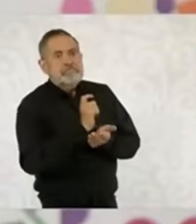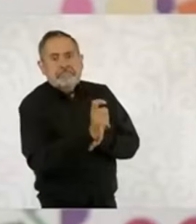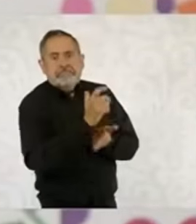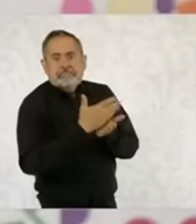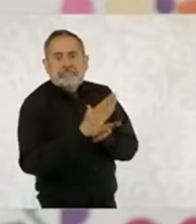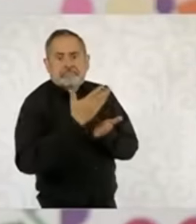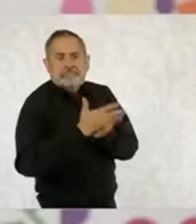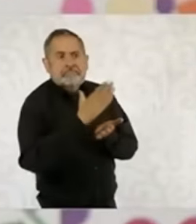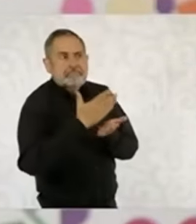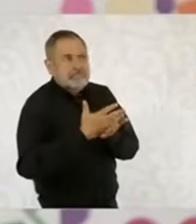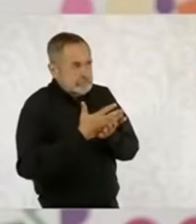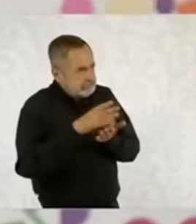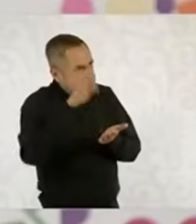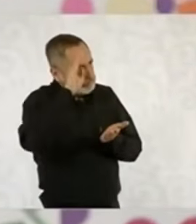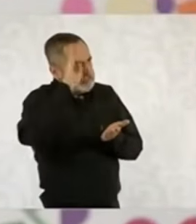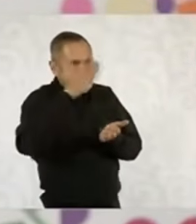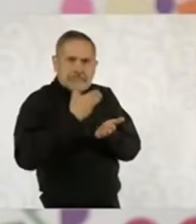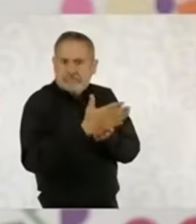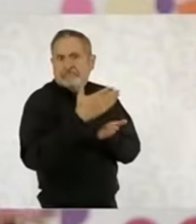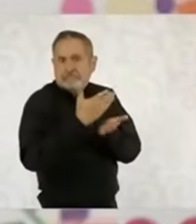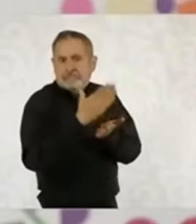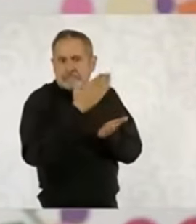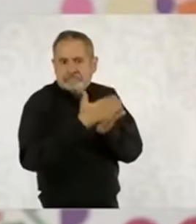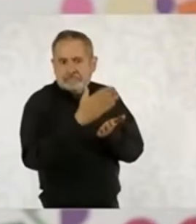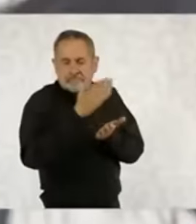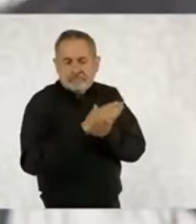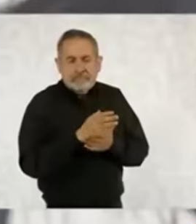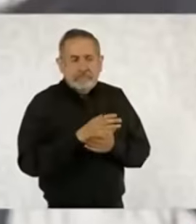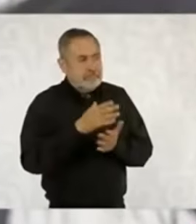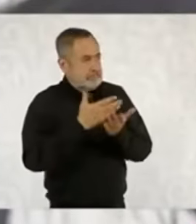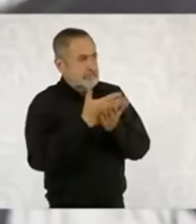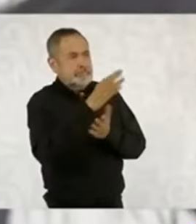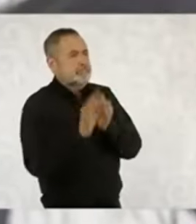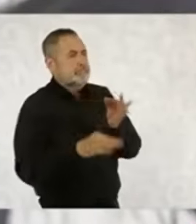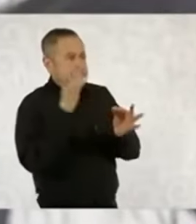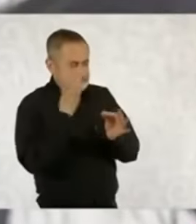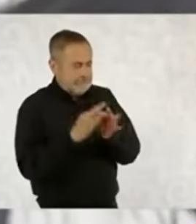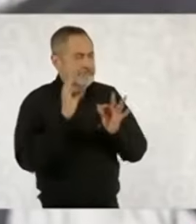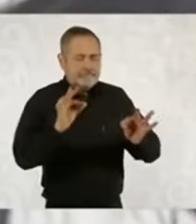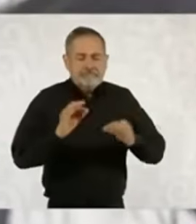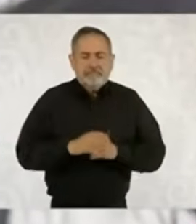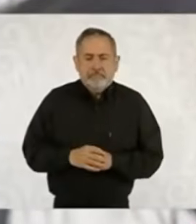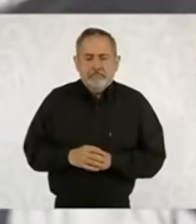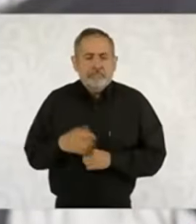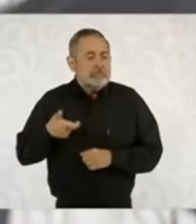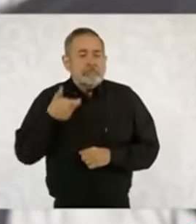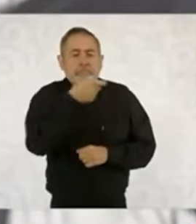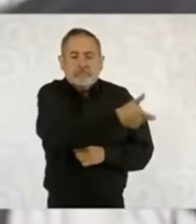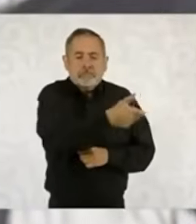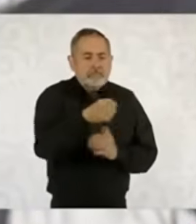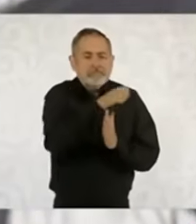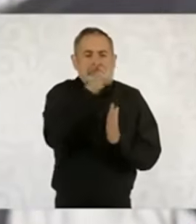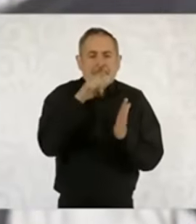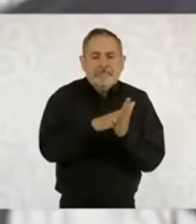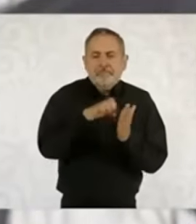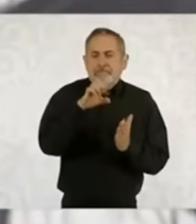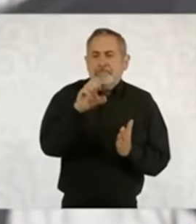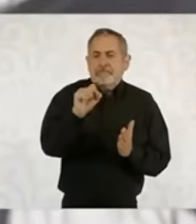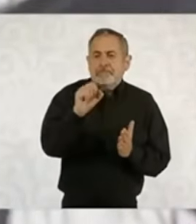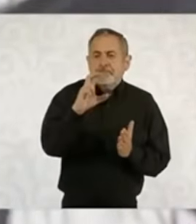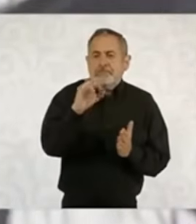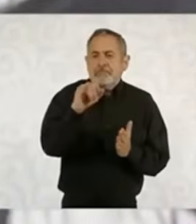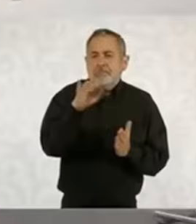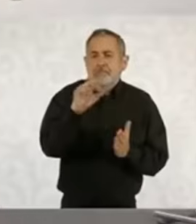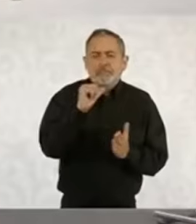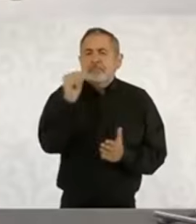familia a lo mejor ya terminó de pagar su crédito, pero no hizo el último trámite que es liberar esta hipoteca y tener